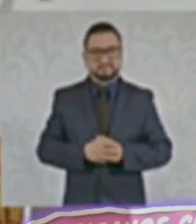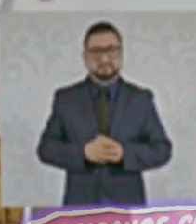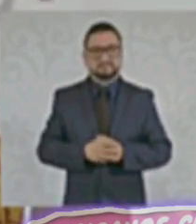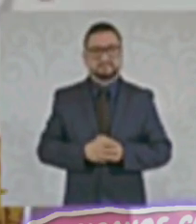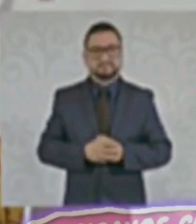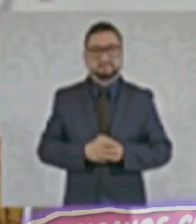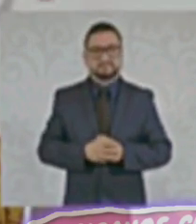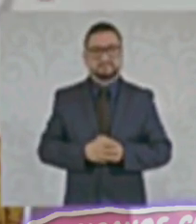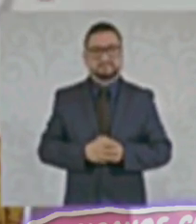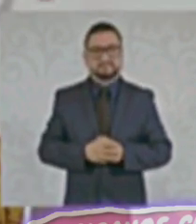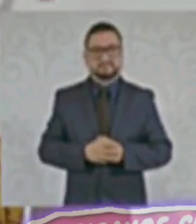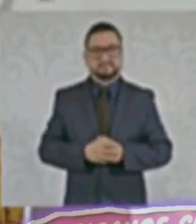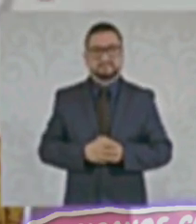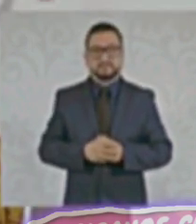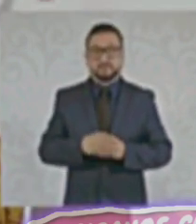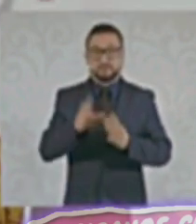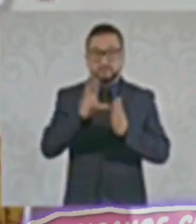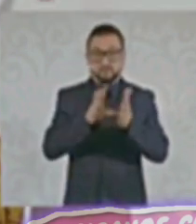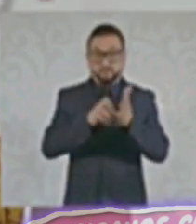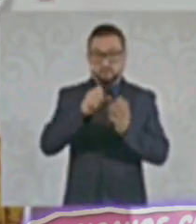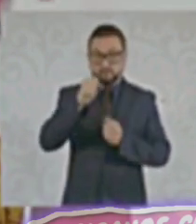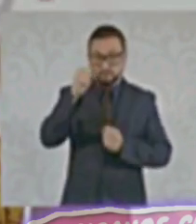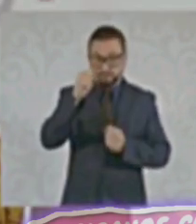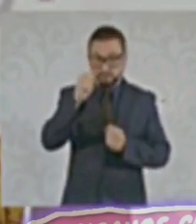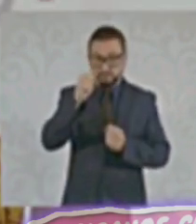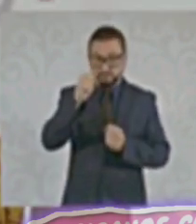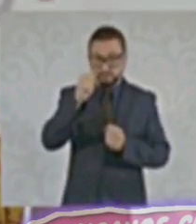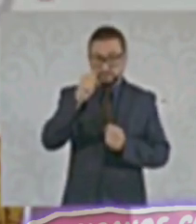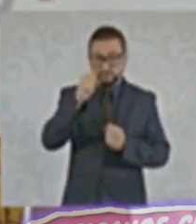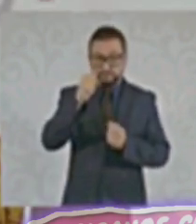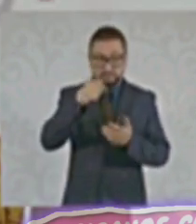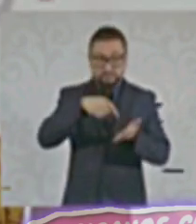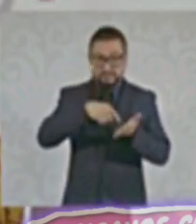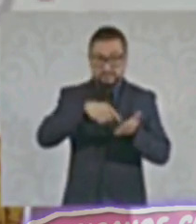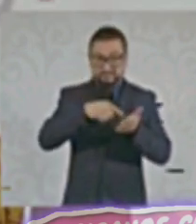por encima de la Carta Magna no hay nada.